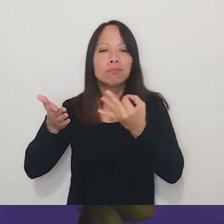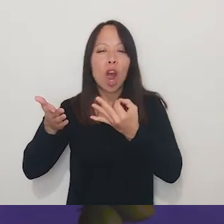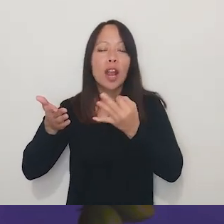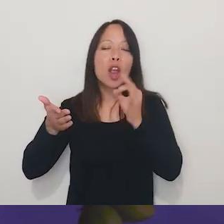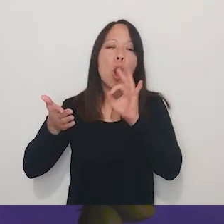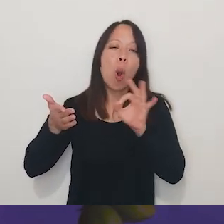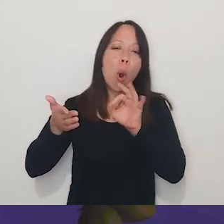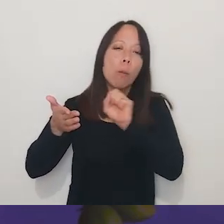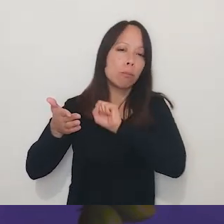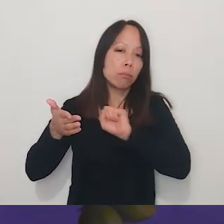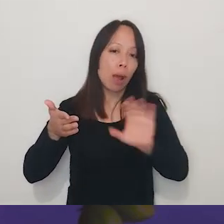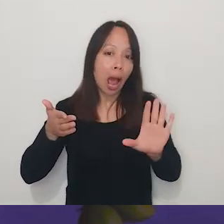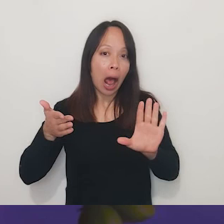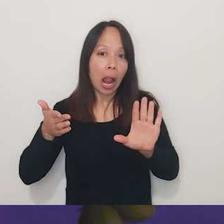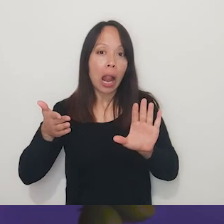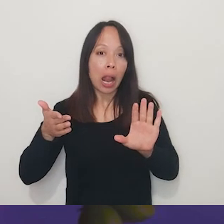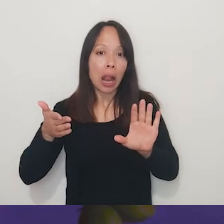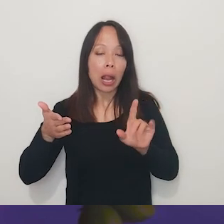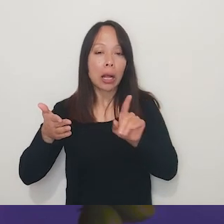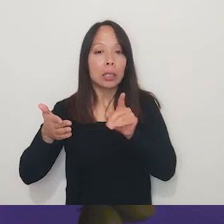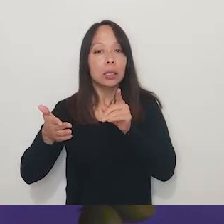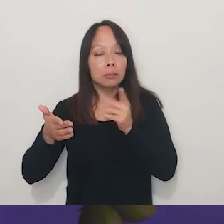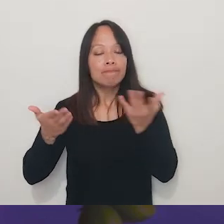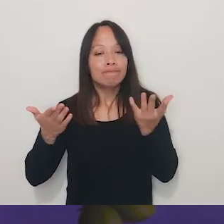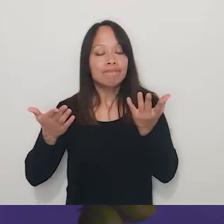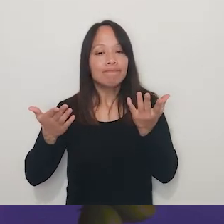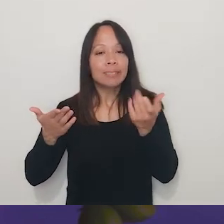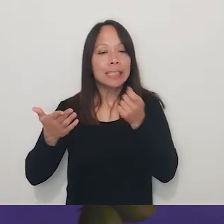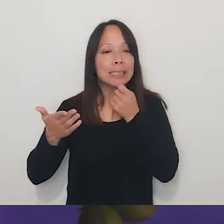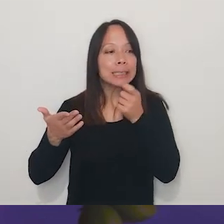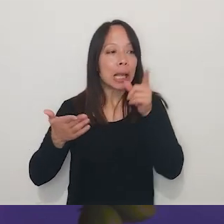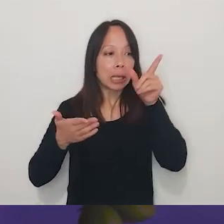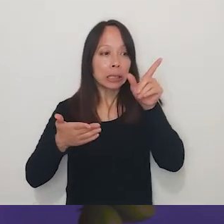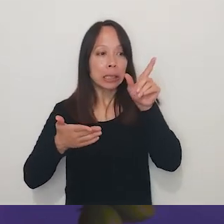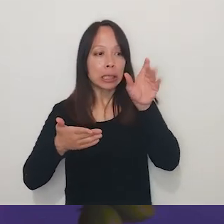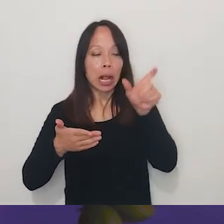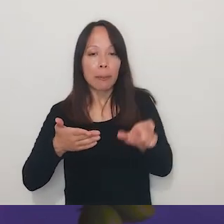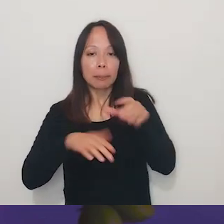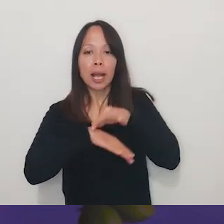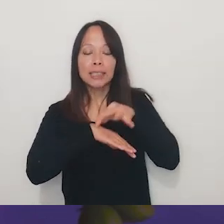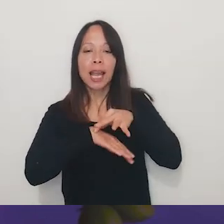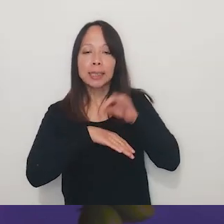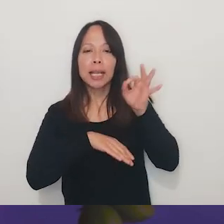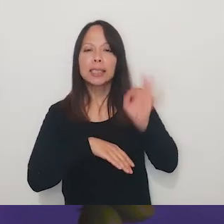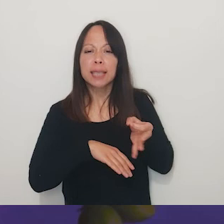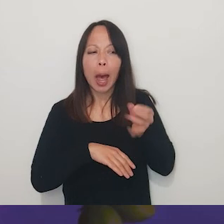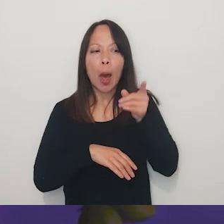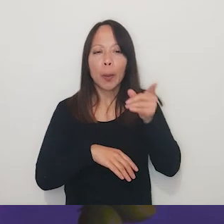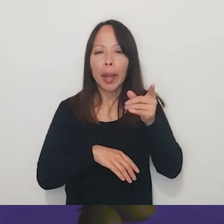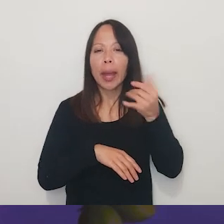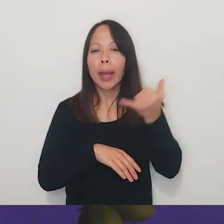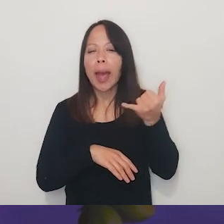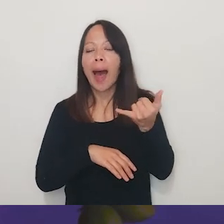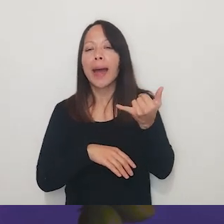es bueno, o no siempre uno tiene un tratamiento, pero saber qué tiene el paciente y tratarlo de la forma que ese